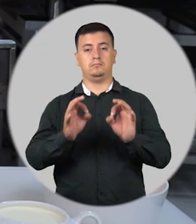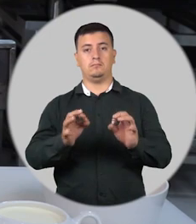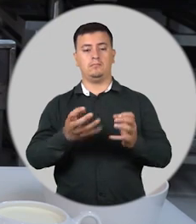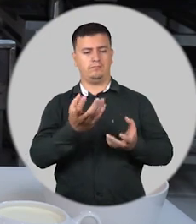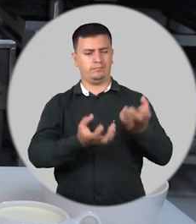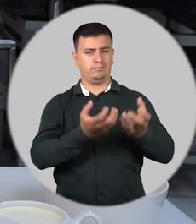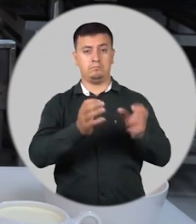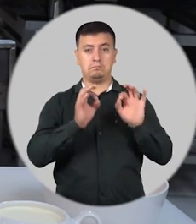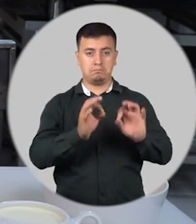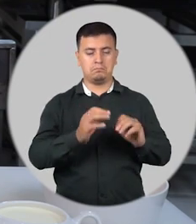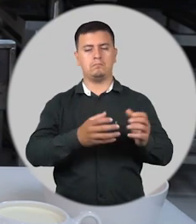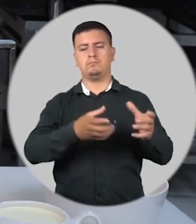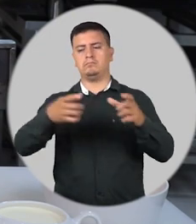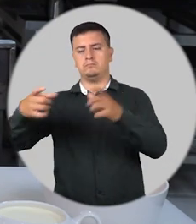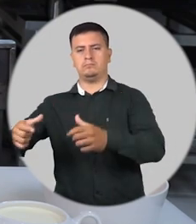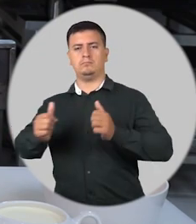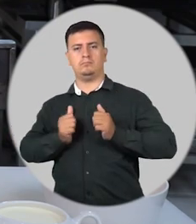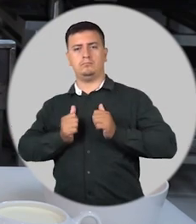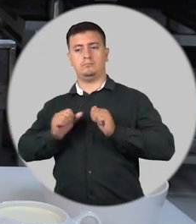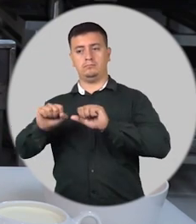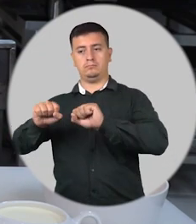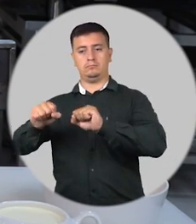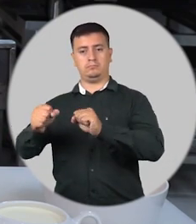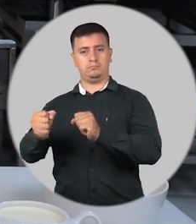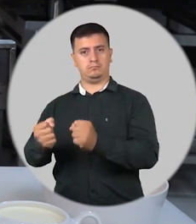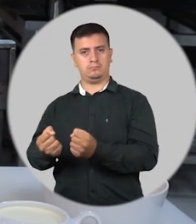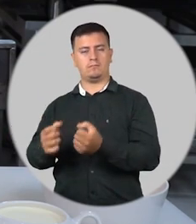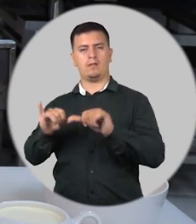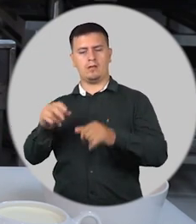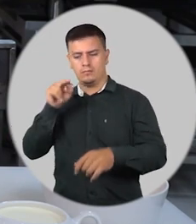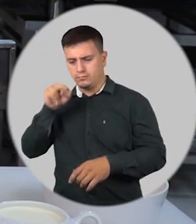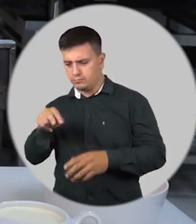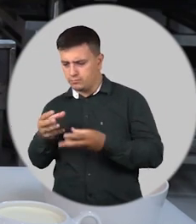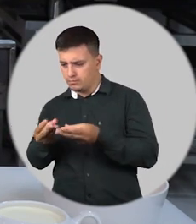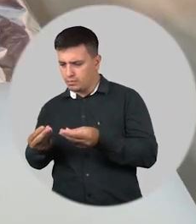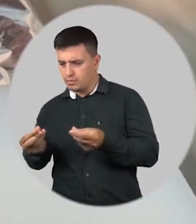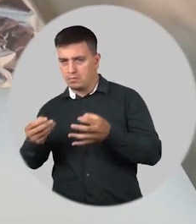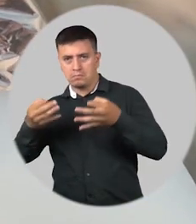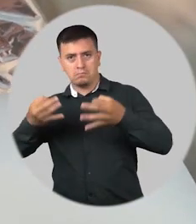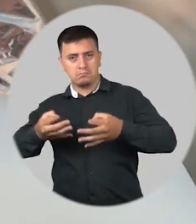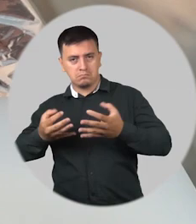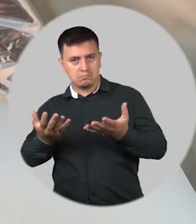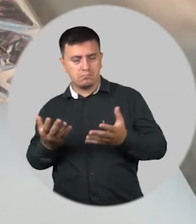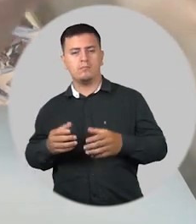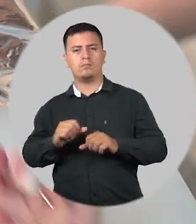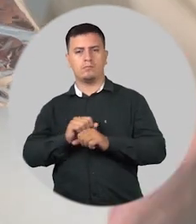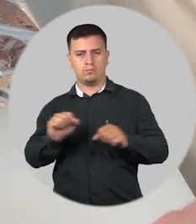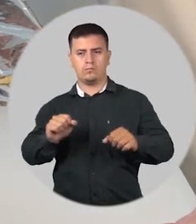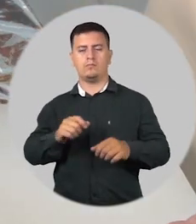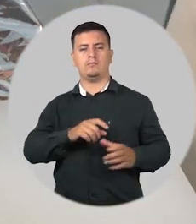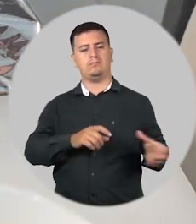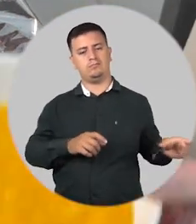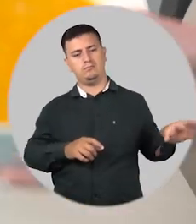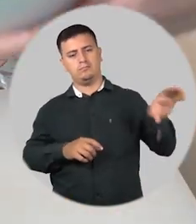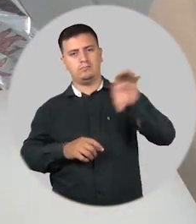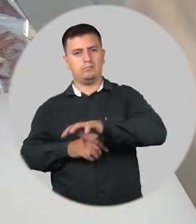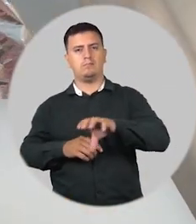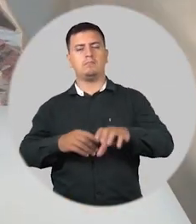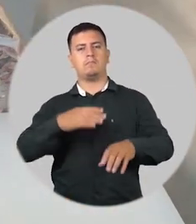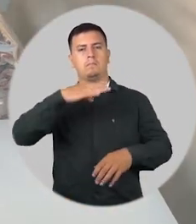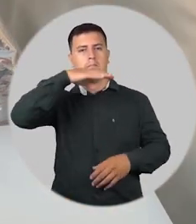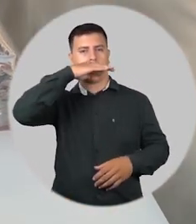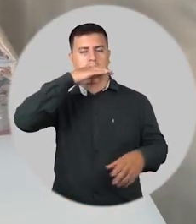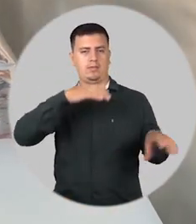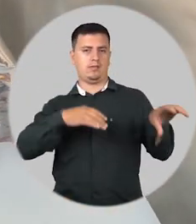Una vez que nuestra preparación está fría y ya se espesó y se disolvió el azúcar y la maicena en nuestra leche, le